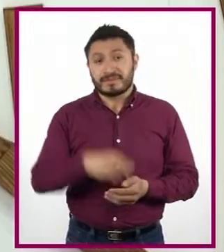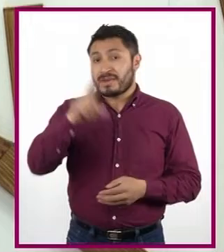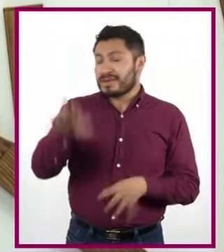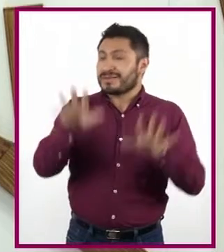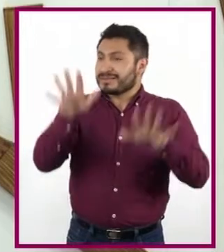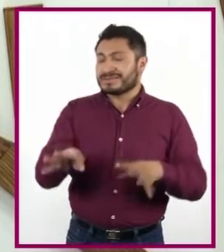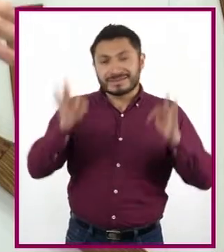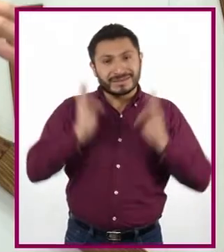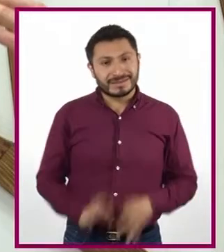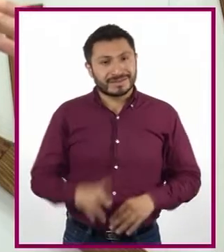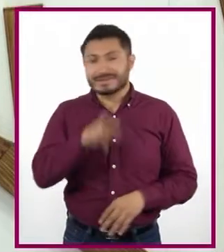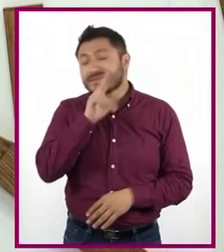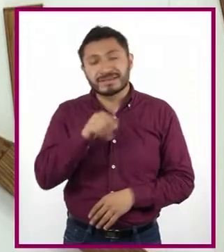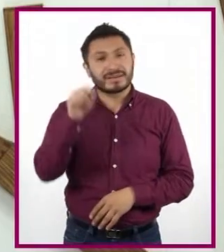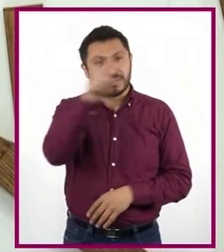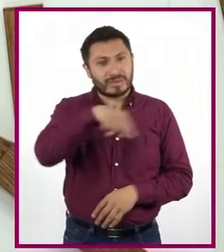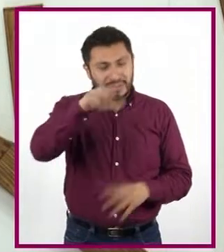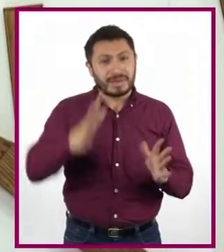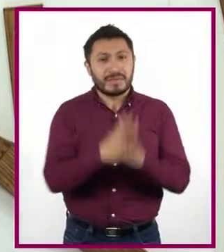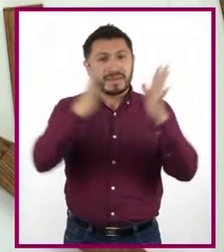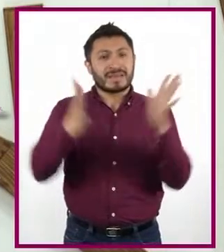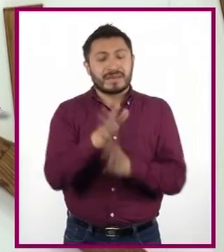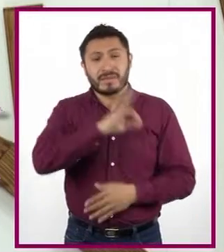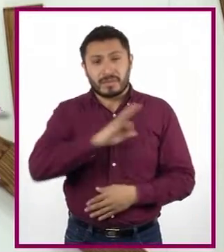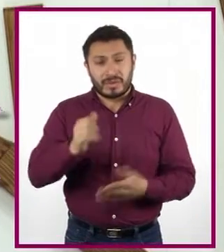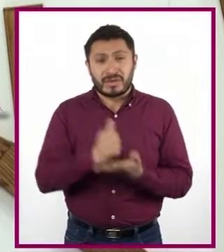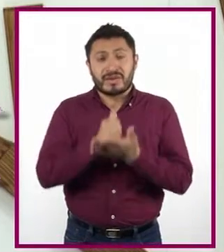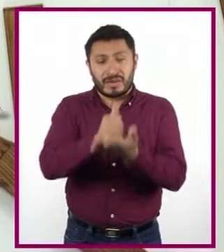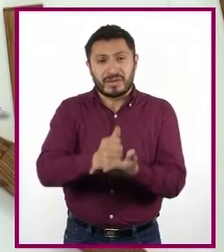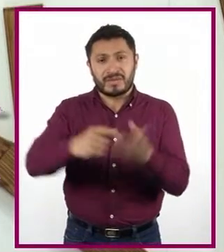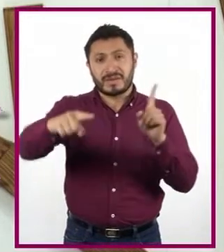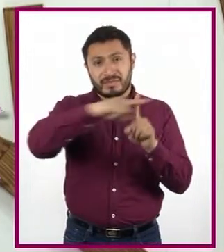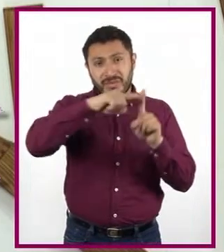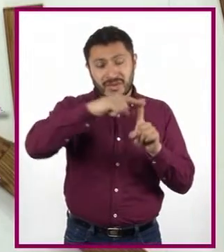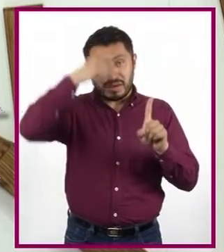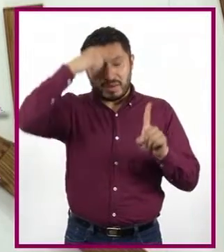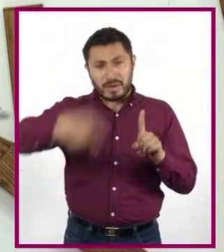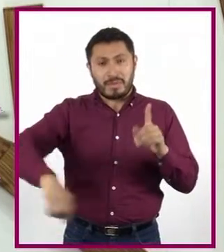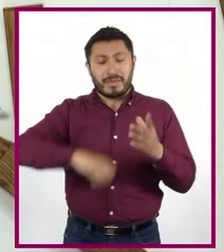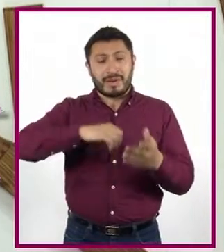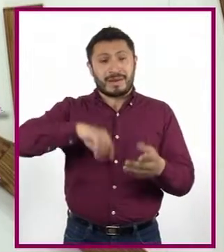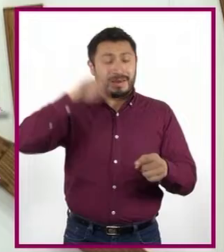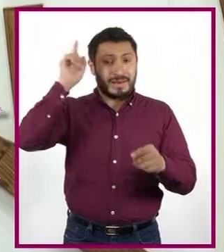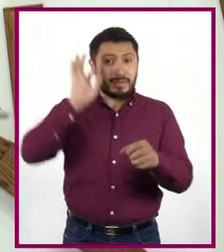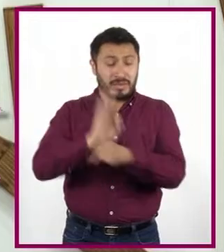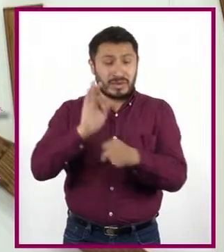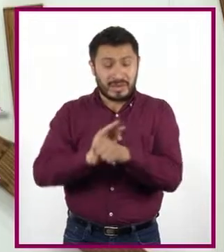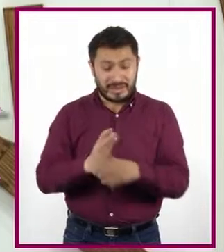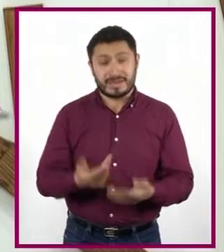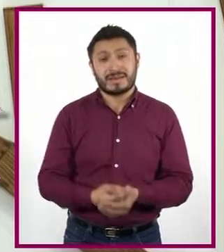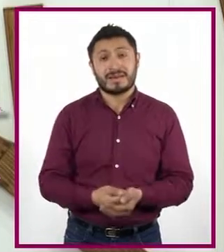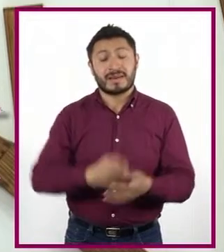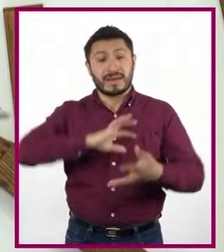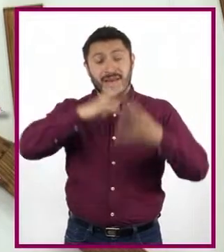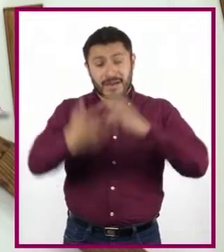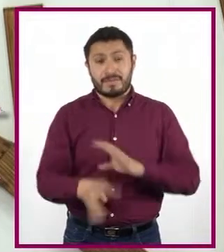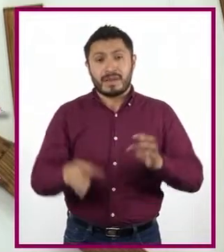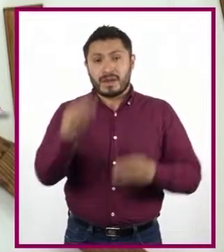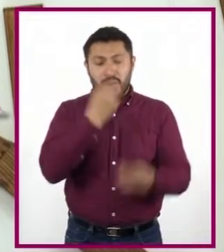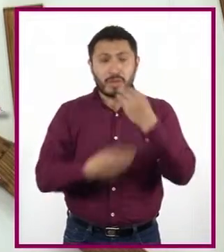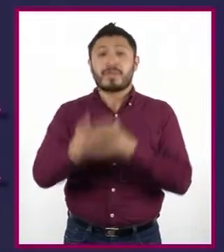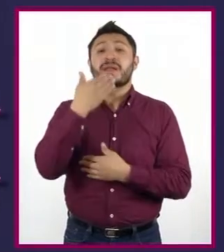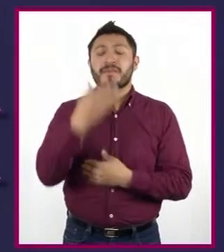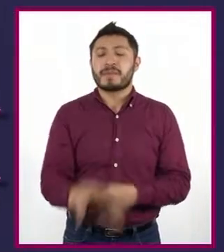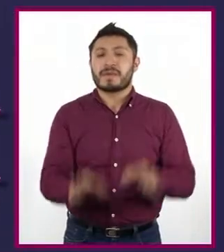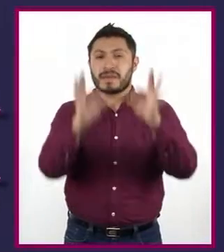abrumes. Ustedes pueden participar de manera positiva para reducir la huella ambiental, teniendo una dieta adecuada, sostenible y